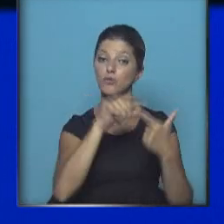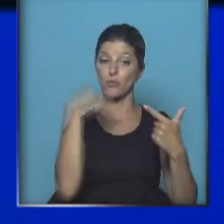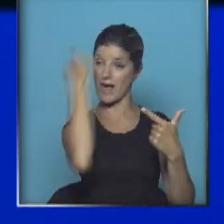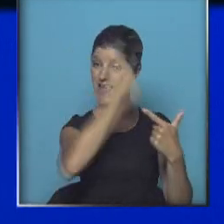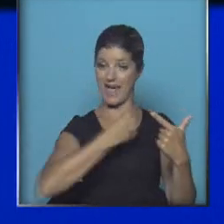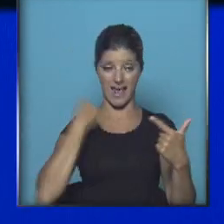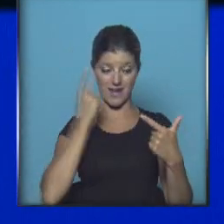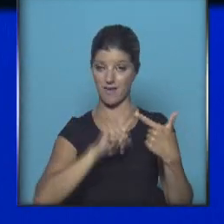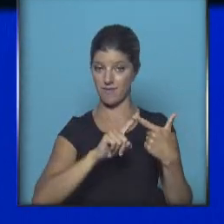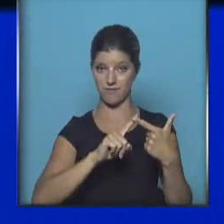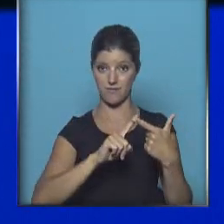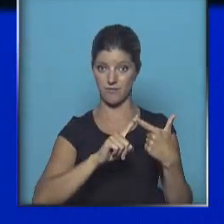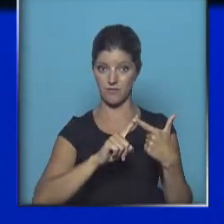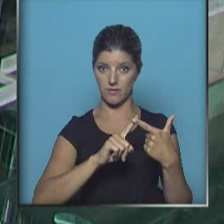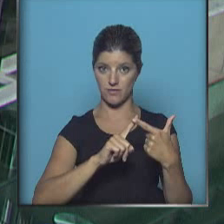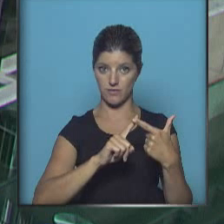rostro, en su cabeza,